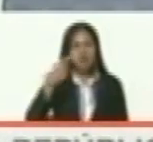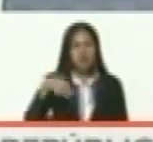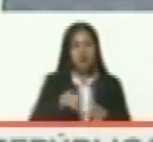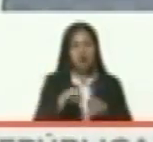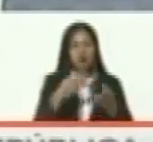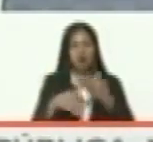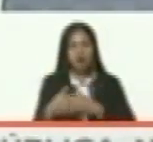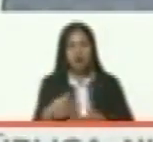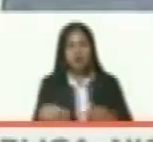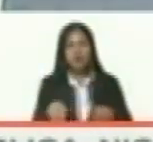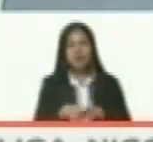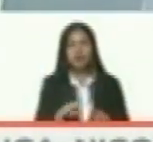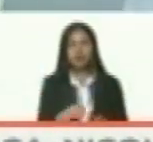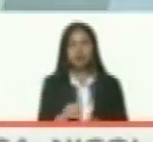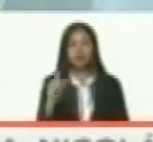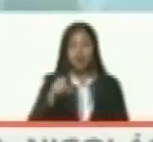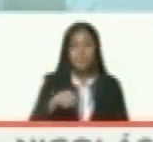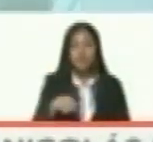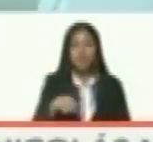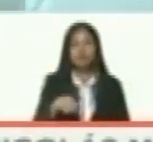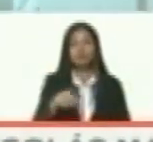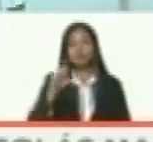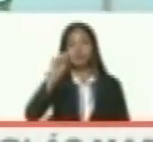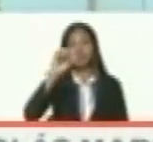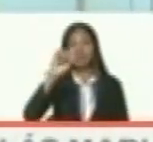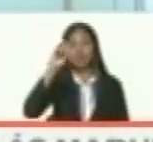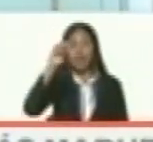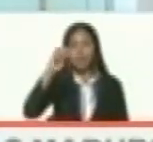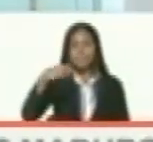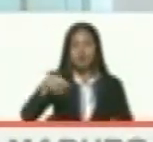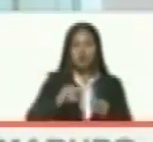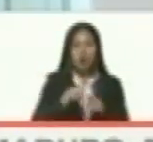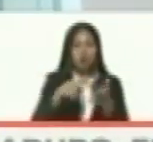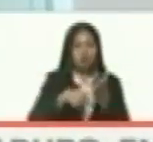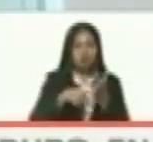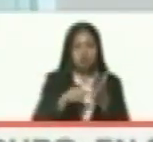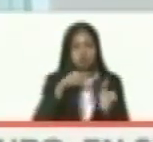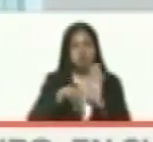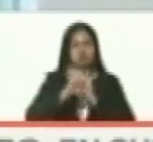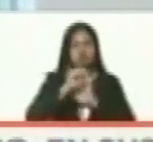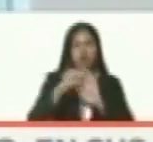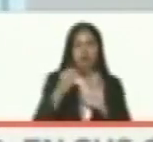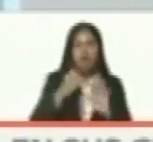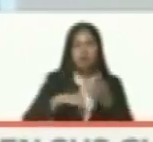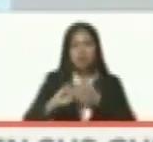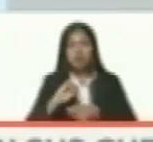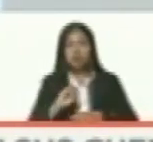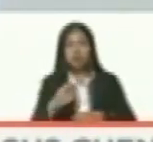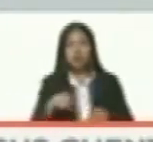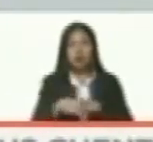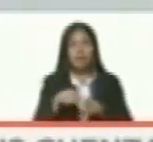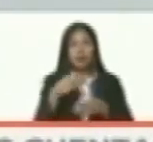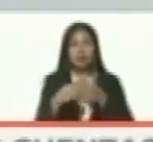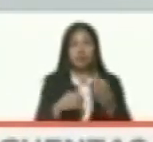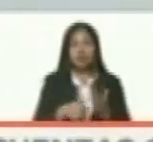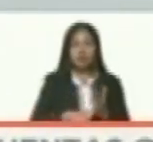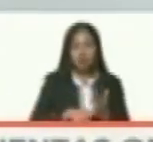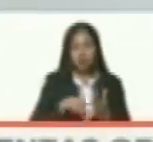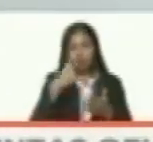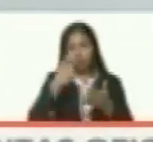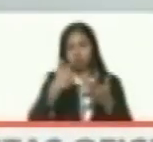servicio del SAIME, el Servicio Administrativo de Identificación, Migración y Extranjería, para sacar su